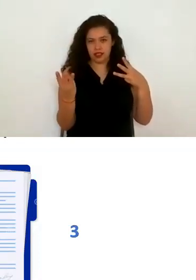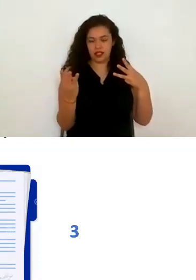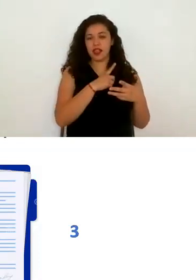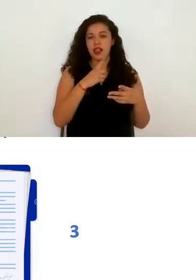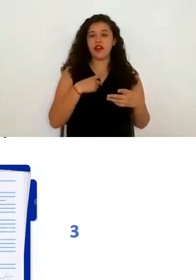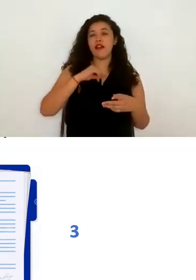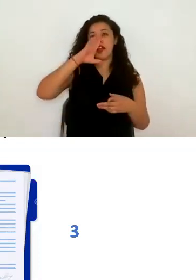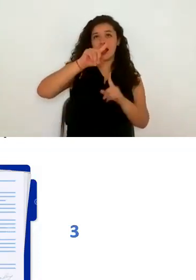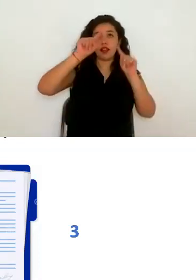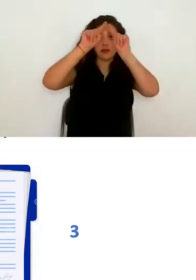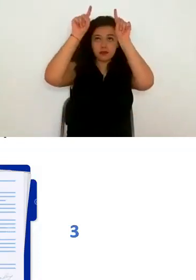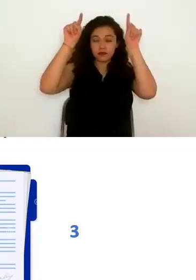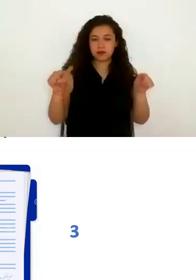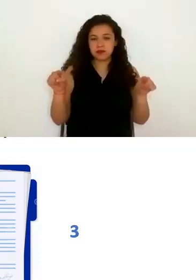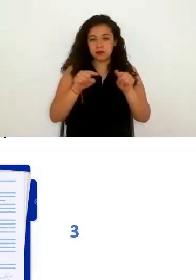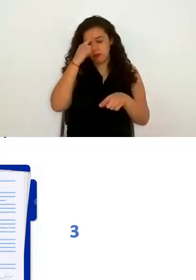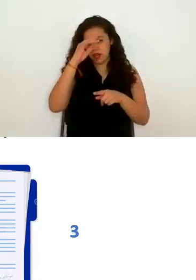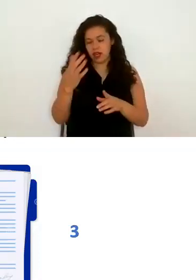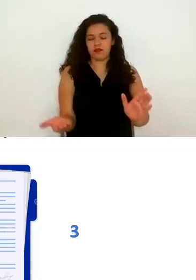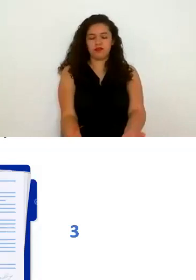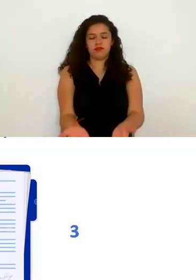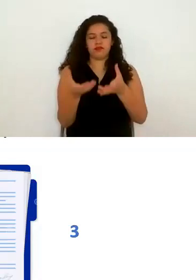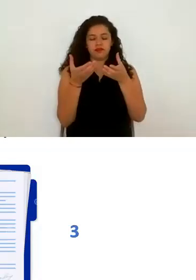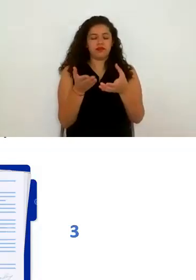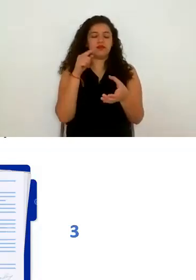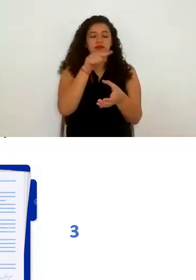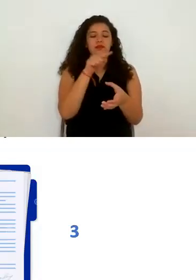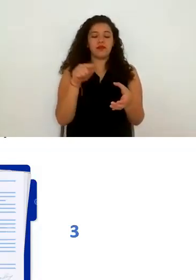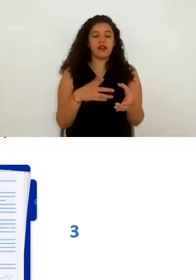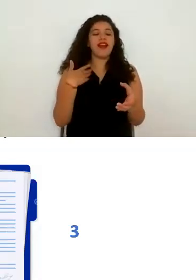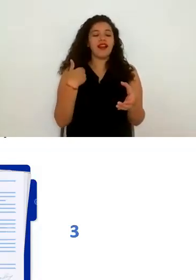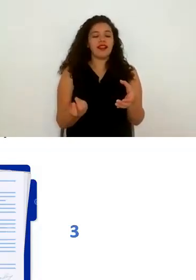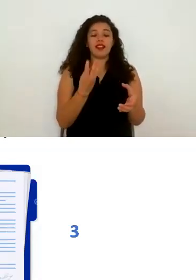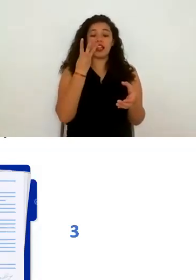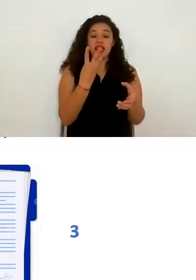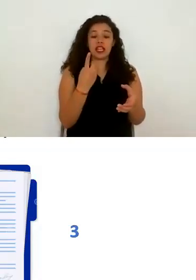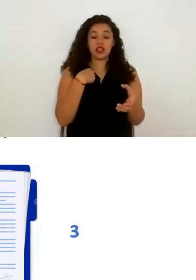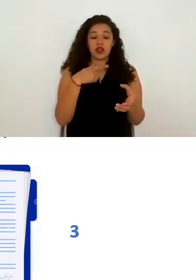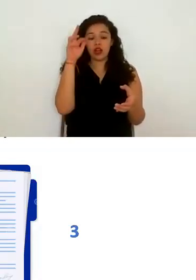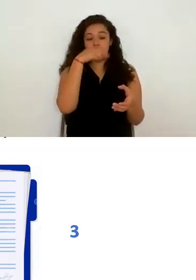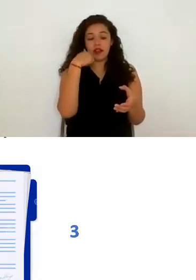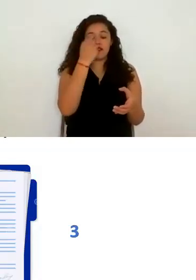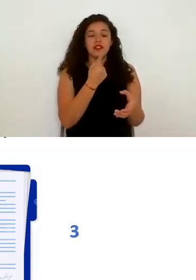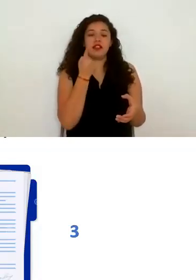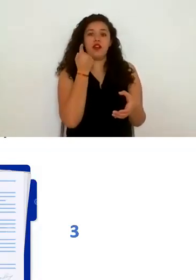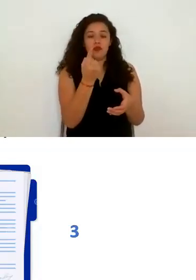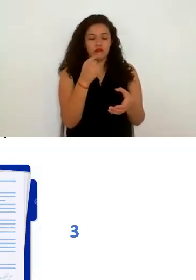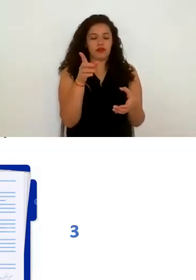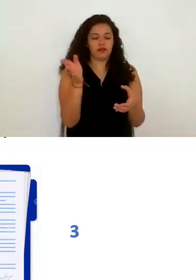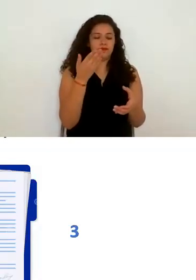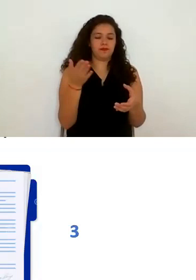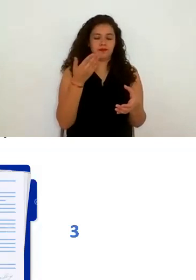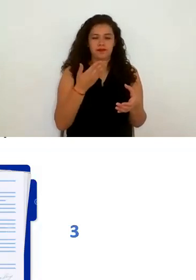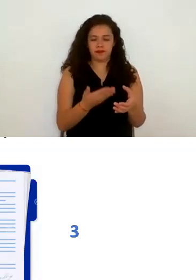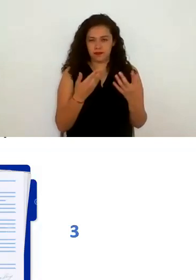portada del folder. Yo les mostré también en la sesión pasada una carátula de expedientes. Allí podríamos